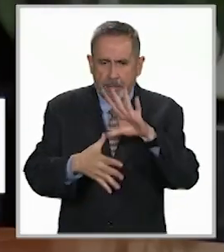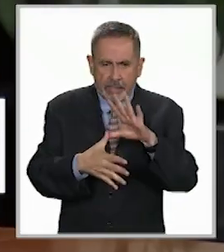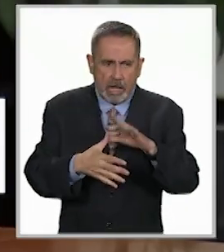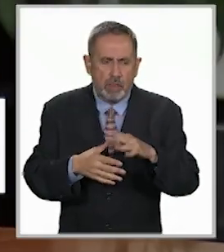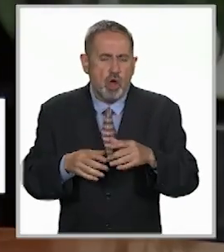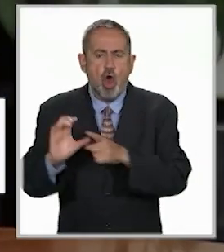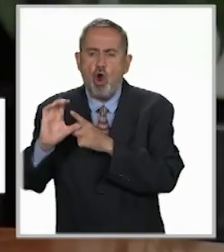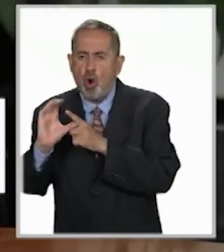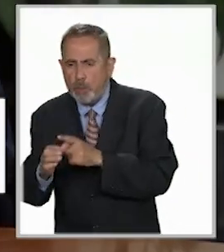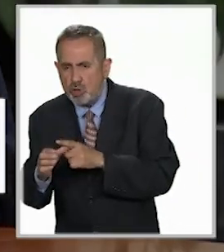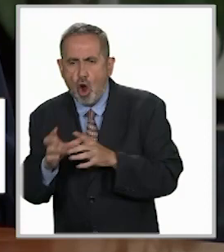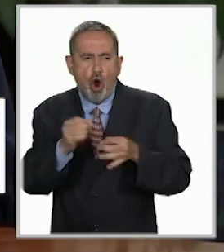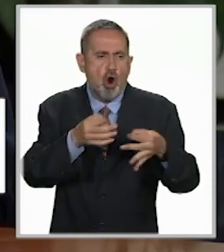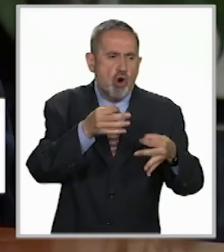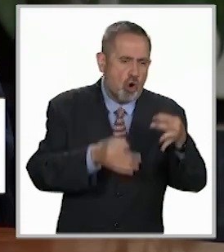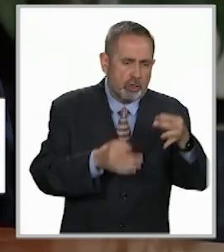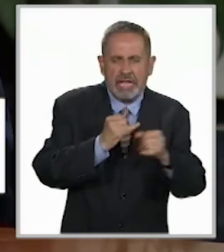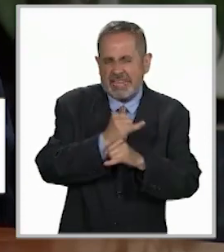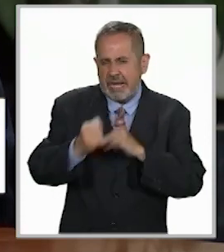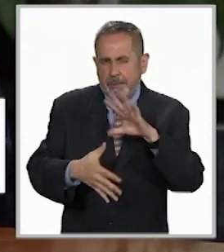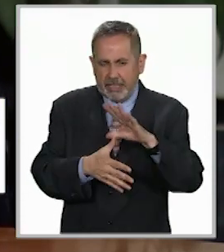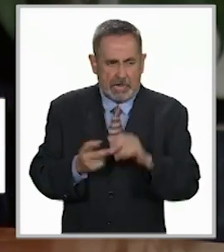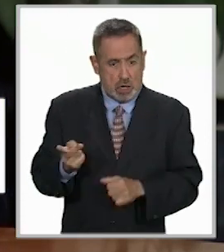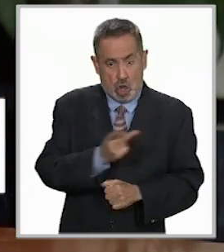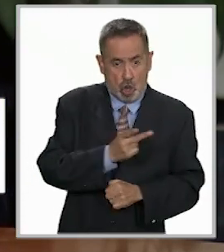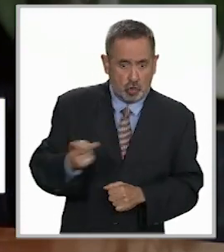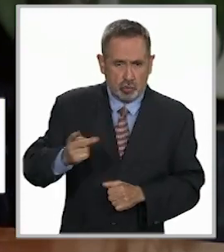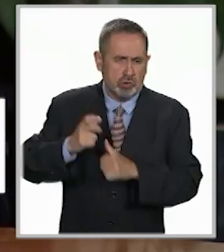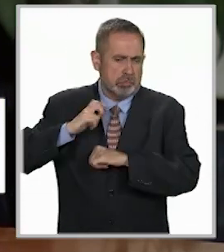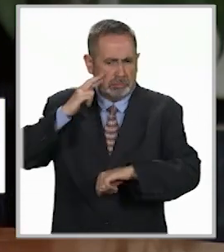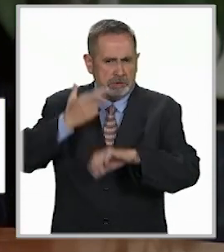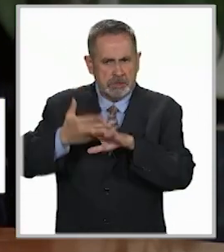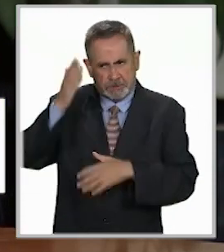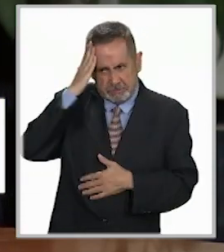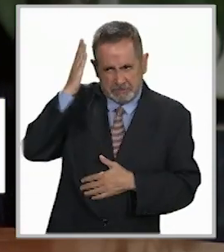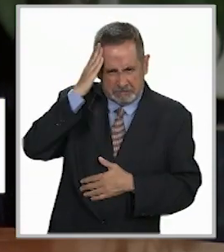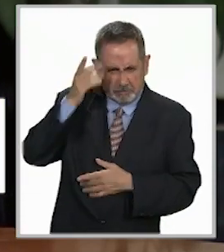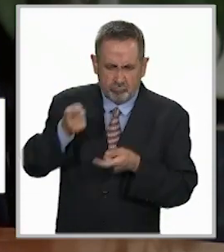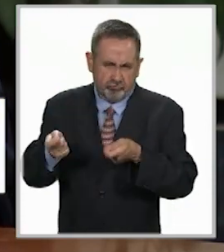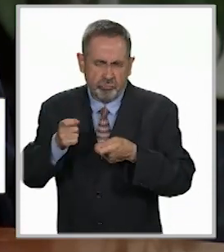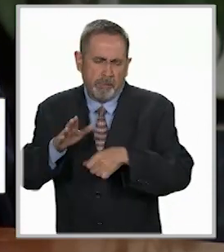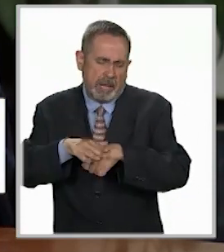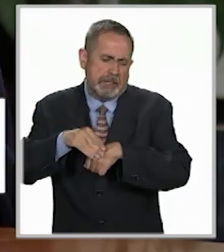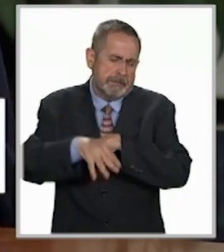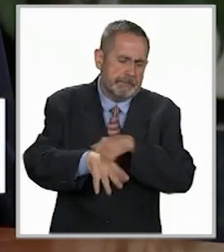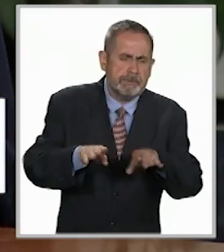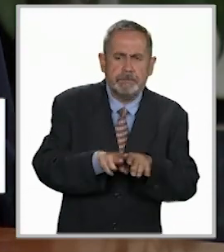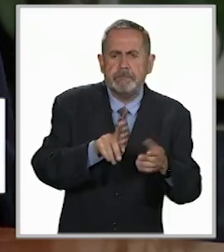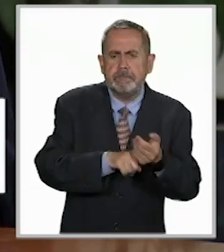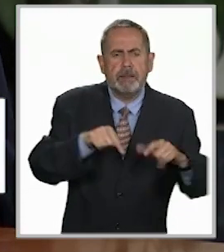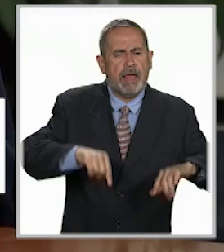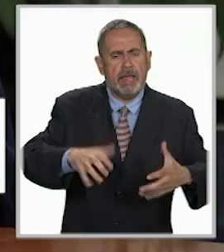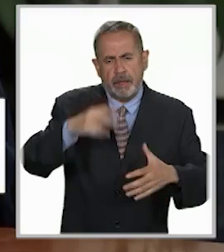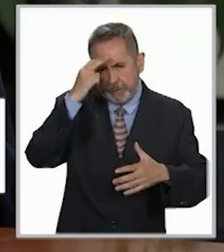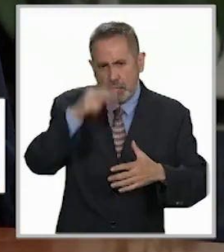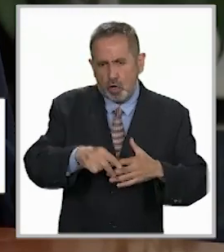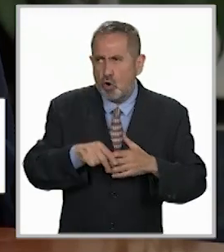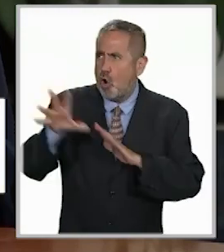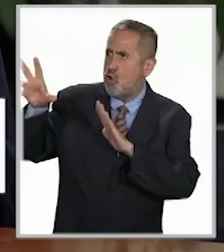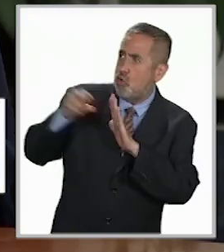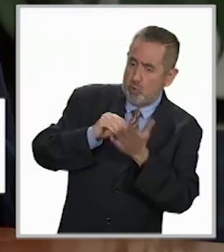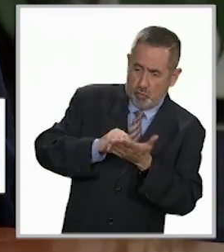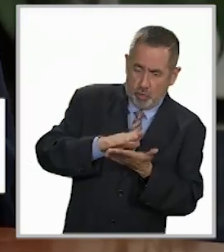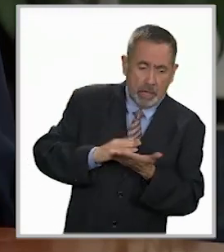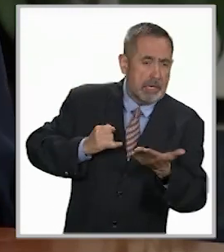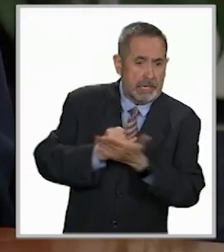sistema interamericano, tanto la Corte como la Comisión Interamericana, han sido los órganos regionales que han tenido mayor influencia directa,